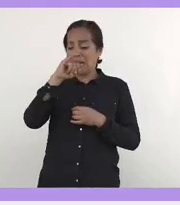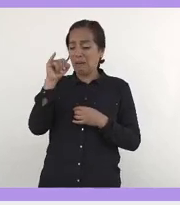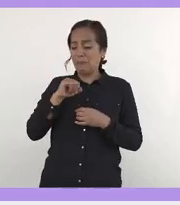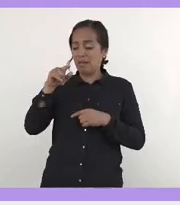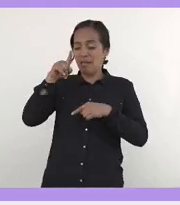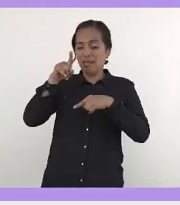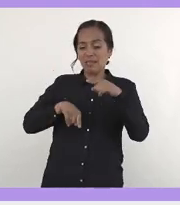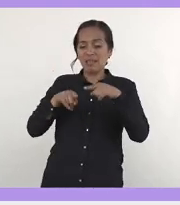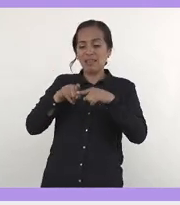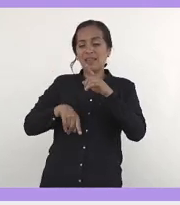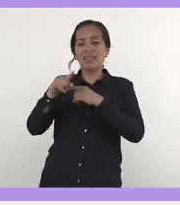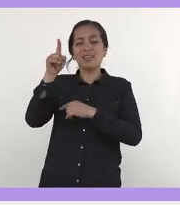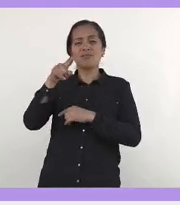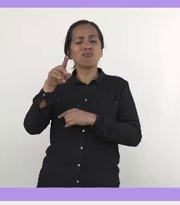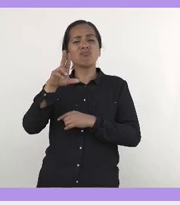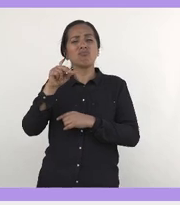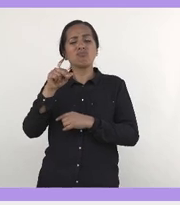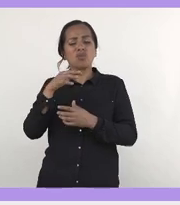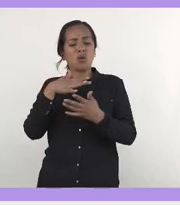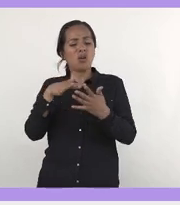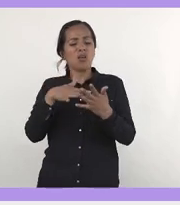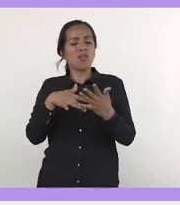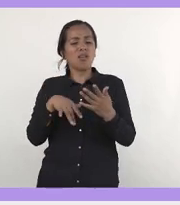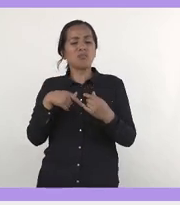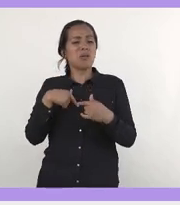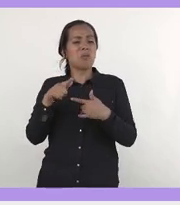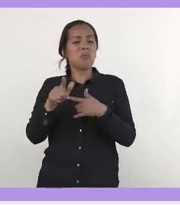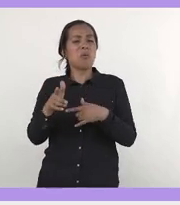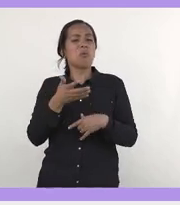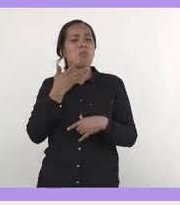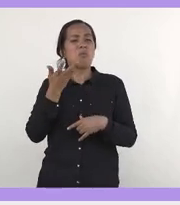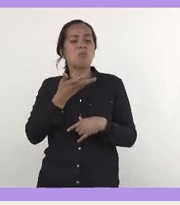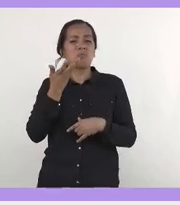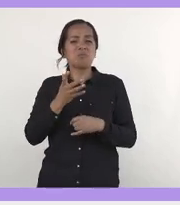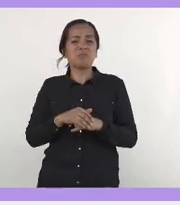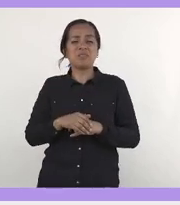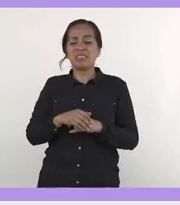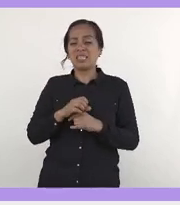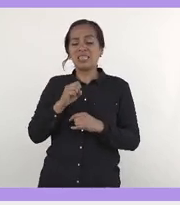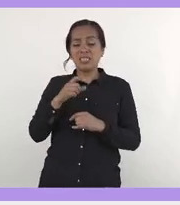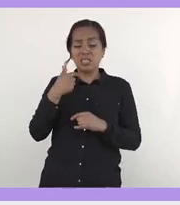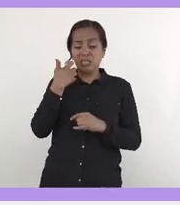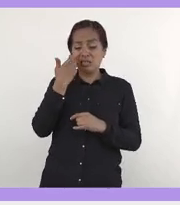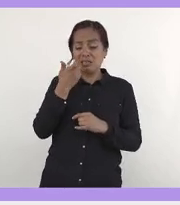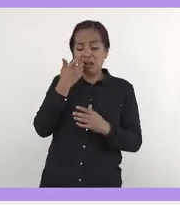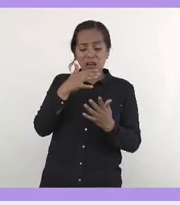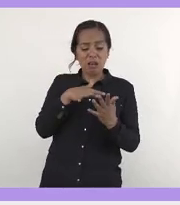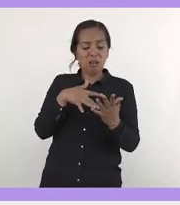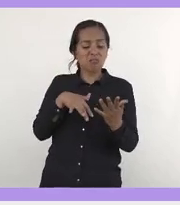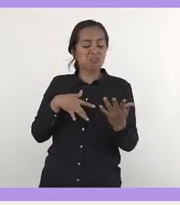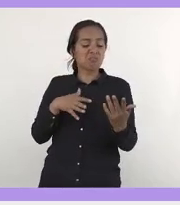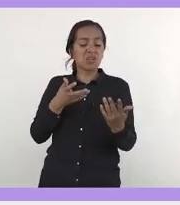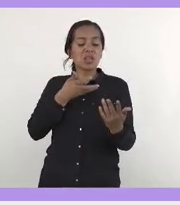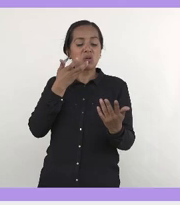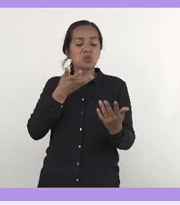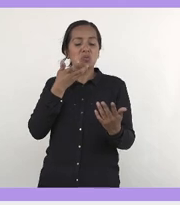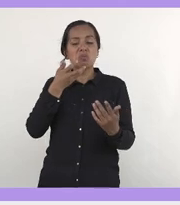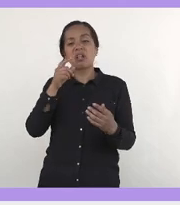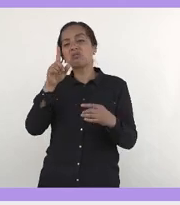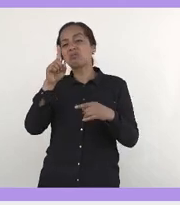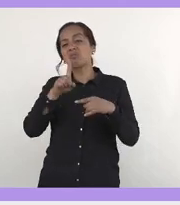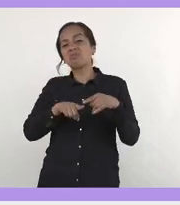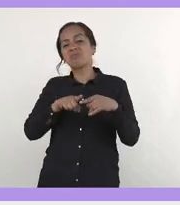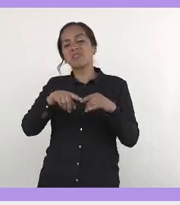o sea ni siquiera leyeron que Pues básicamente sigue sin acentuarse no pero pues quieren leer lo que quieren leer está